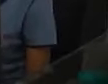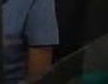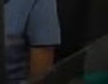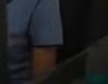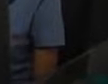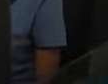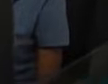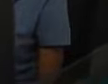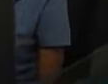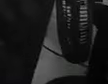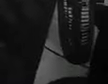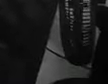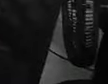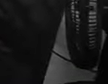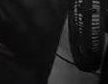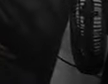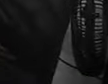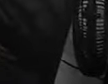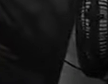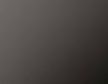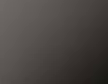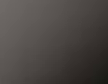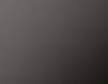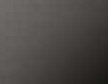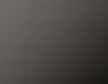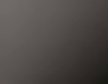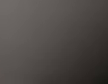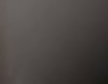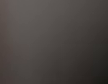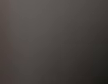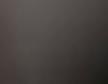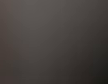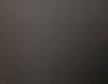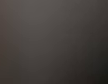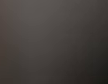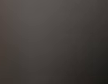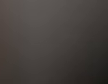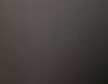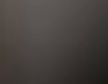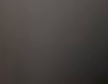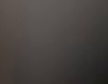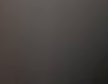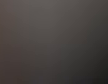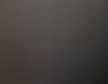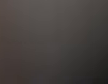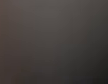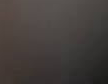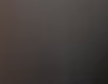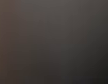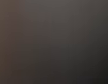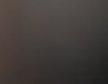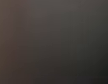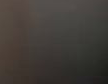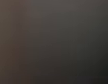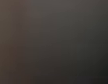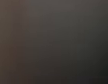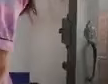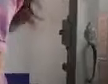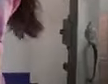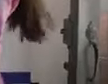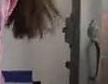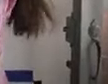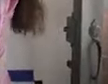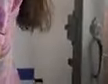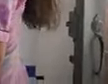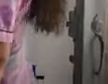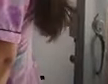vida, adolescentes, juventud y adultez. Los servicios brindados dan cumplimiento a la Ley 1566 de 2012